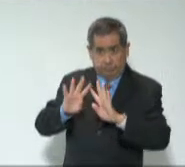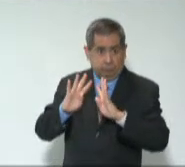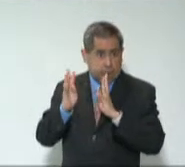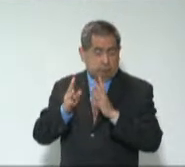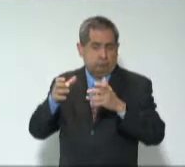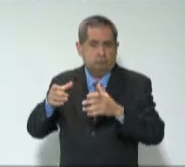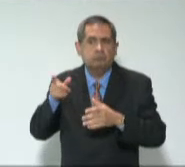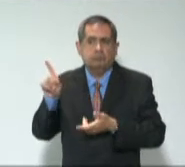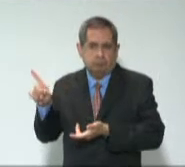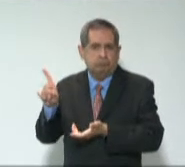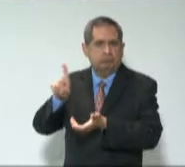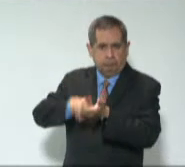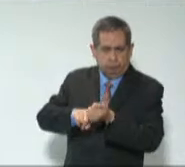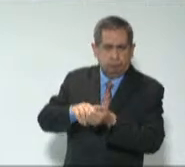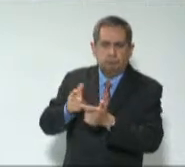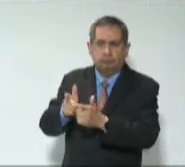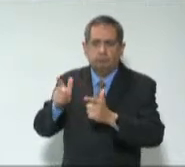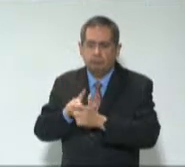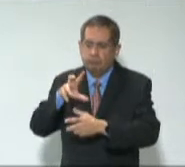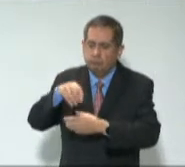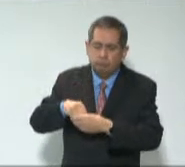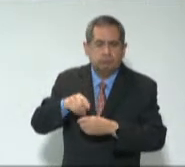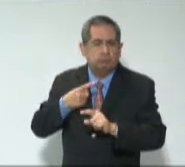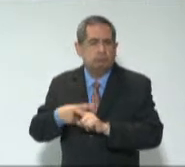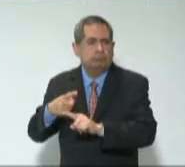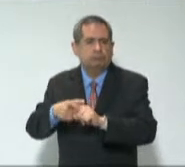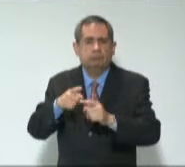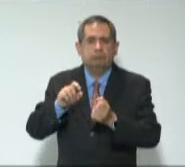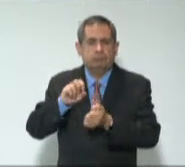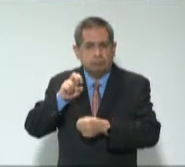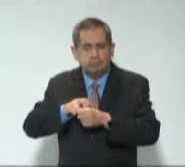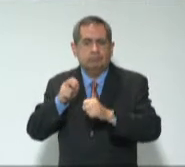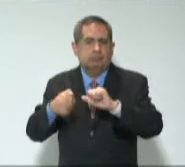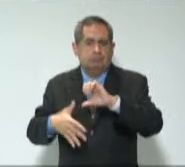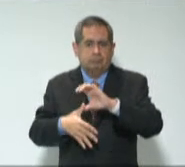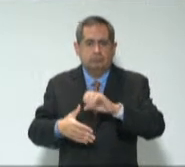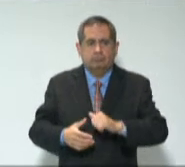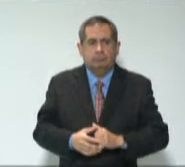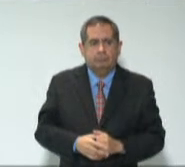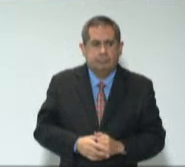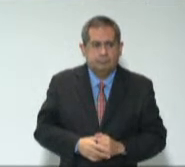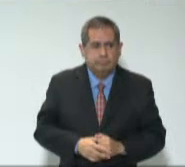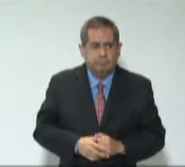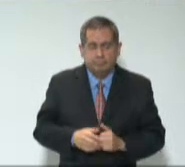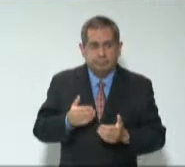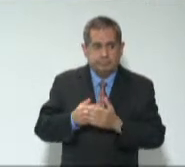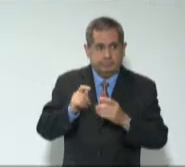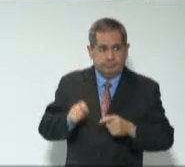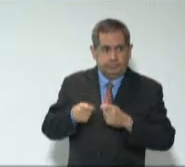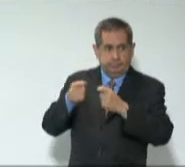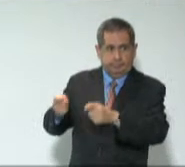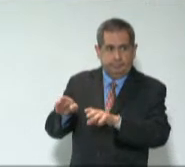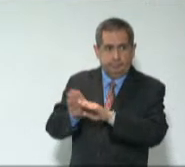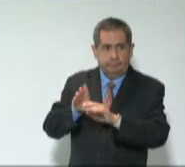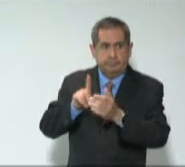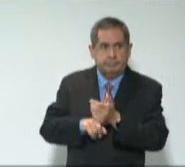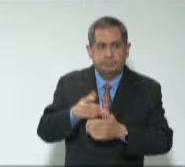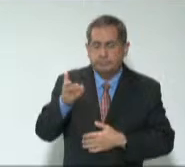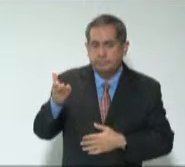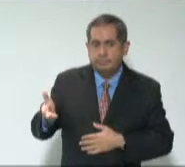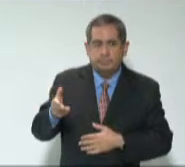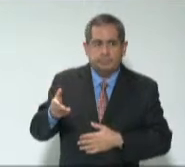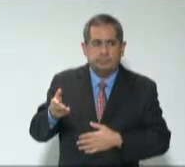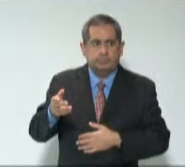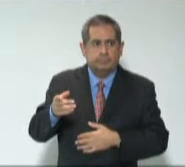grup de investigación interdisciplinar en estudios latinoamericanos cedemos el uso de la voz